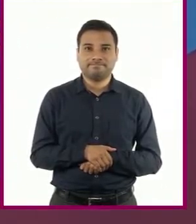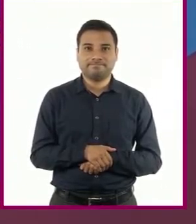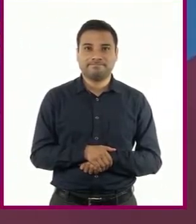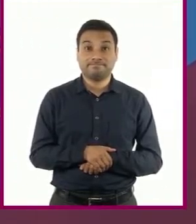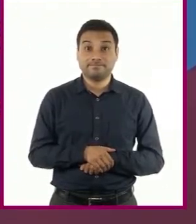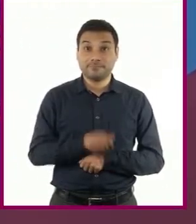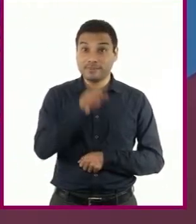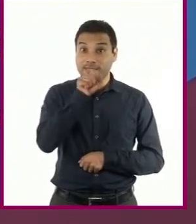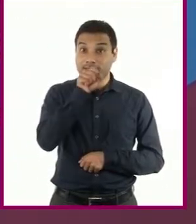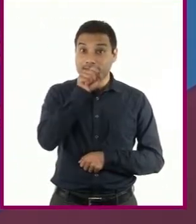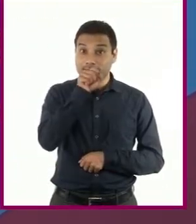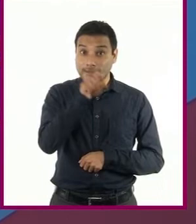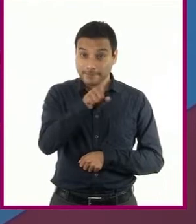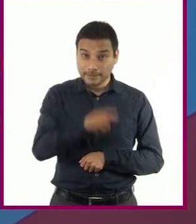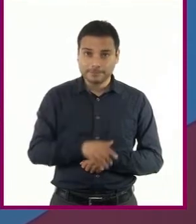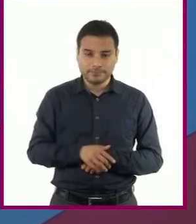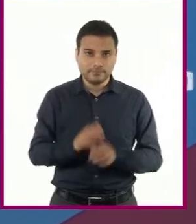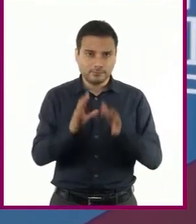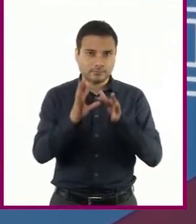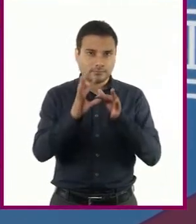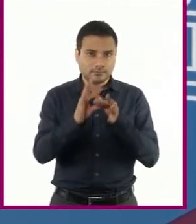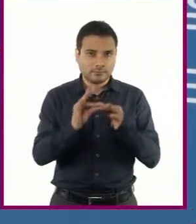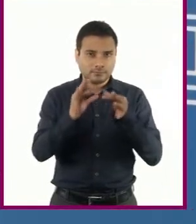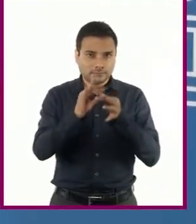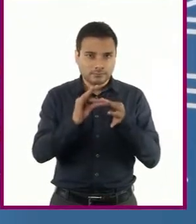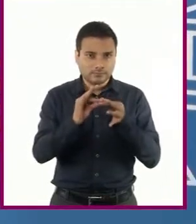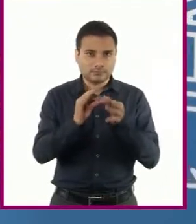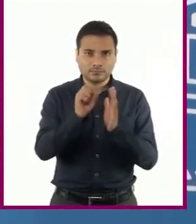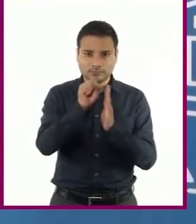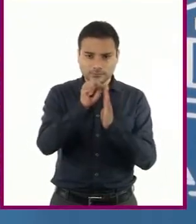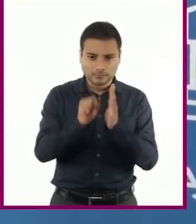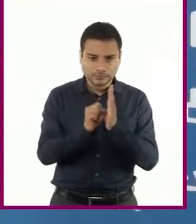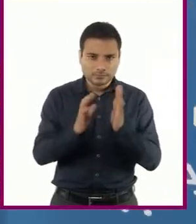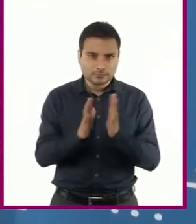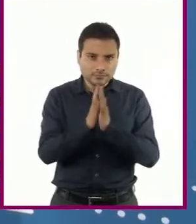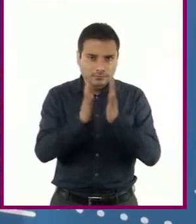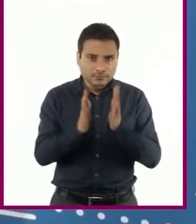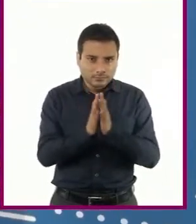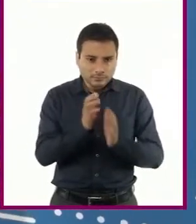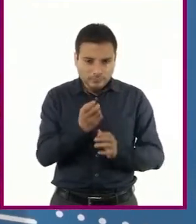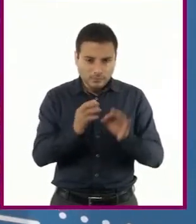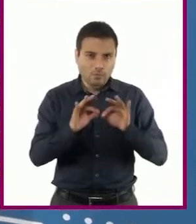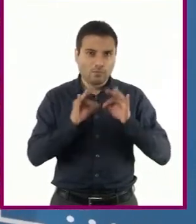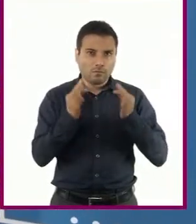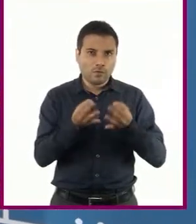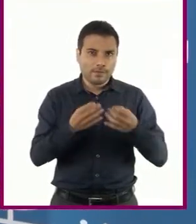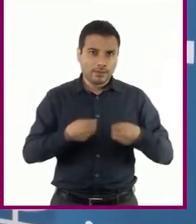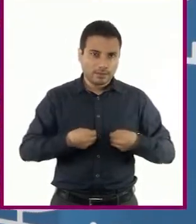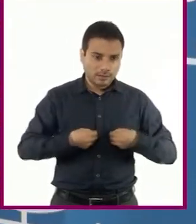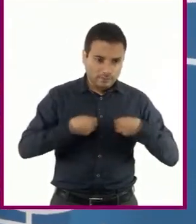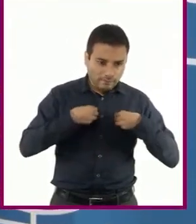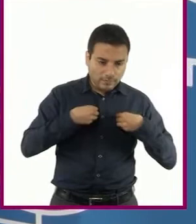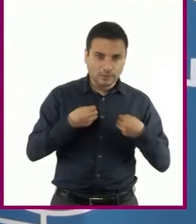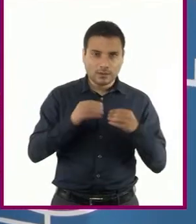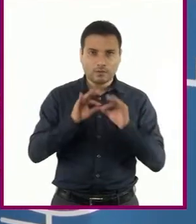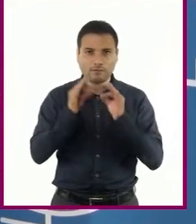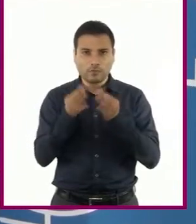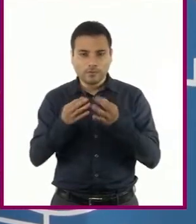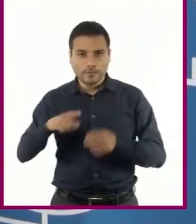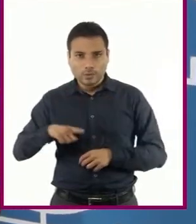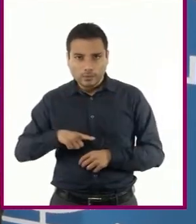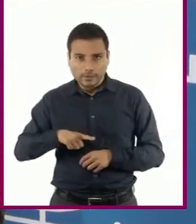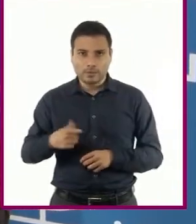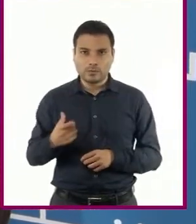También revisaremos por qué se considera la democracia como forma de vida y como forma de gobierno, así como los conceptos